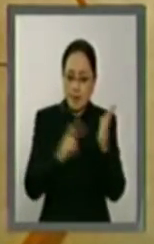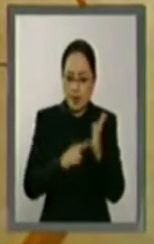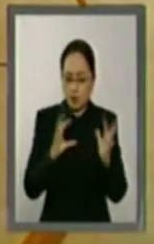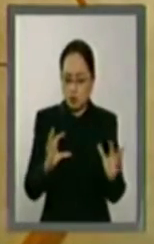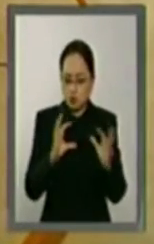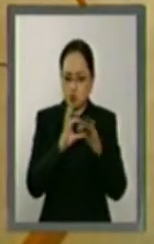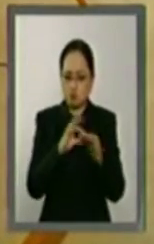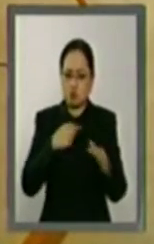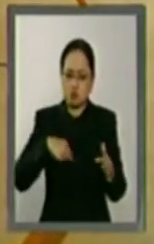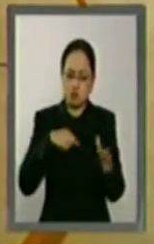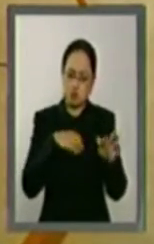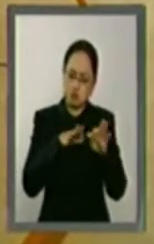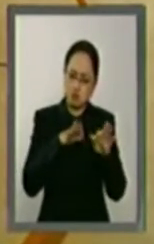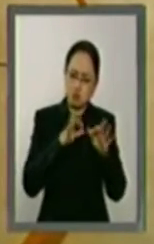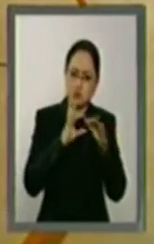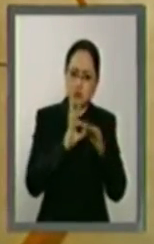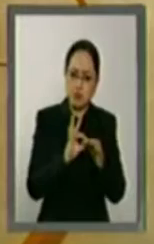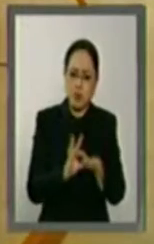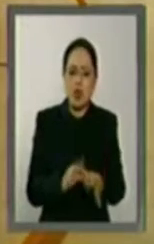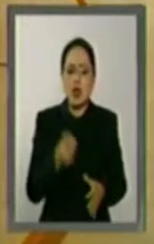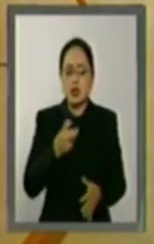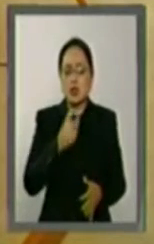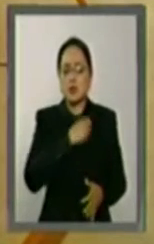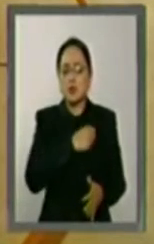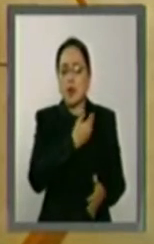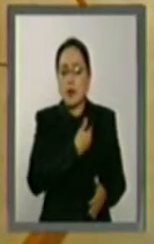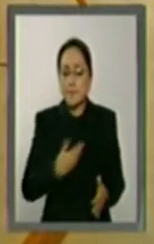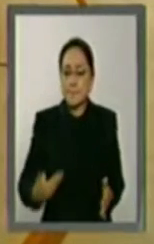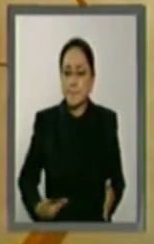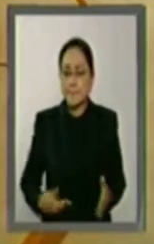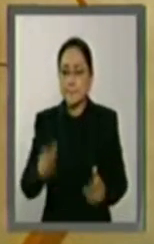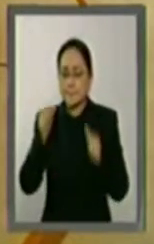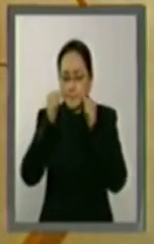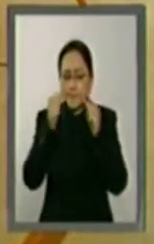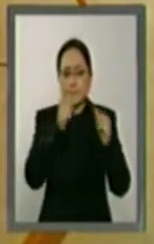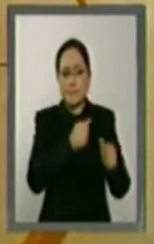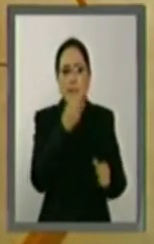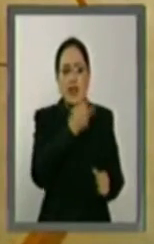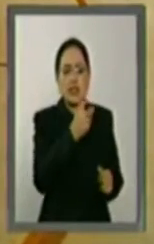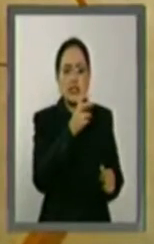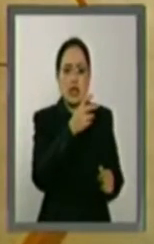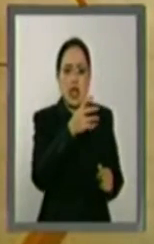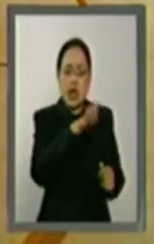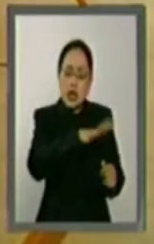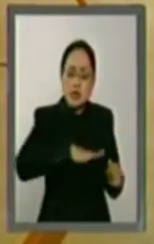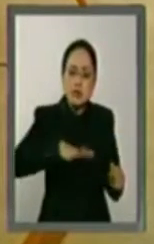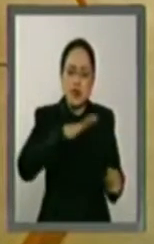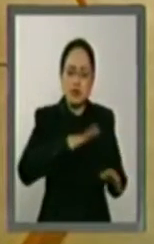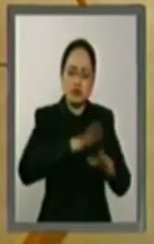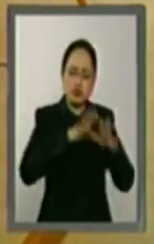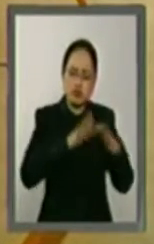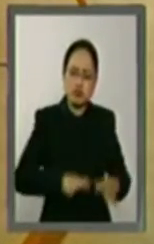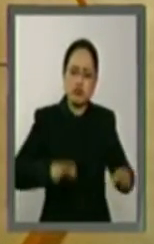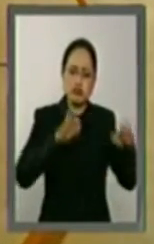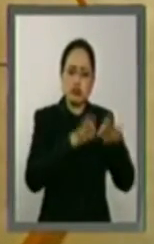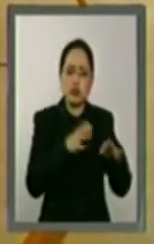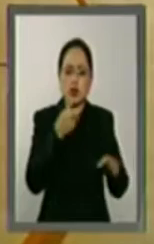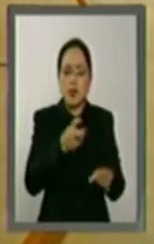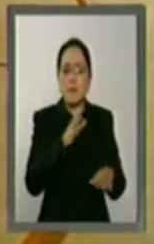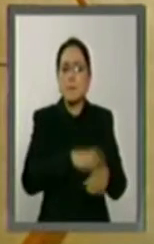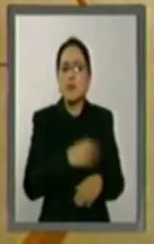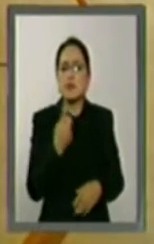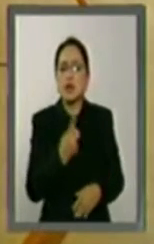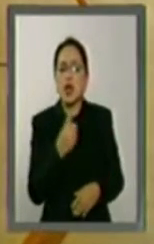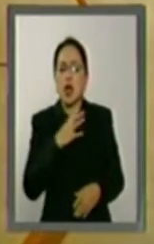de que podamos dejar al Ejecutivo en aptitud de poder atender un área muy importante en la que ya